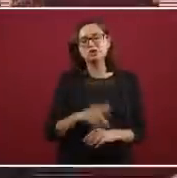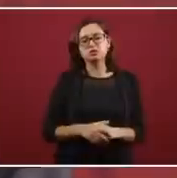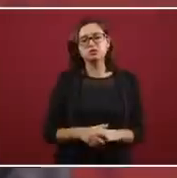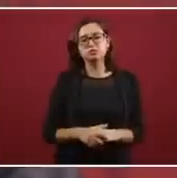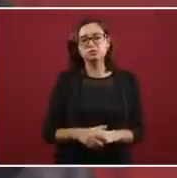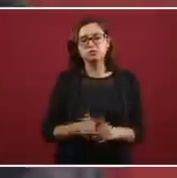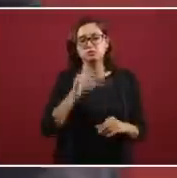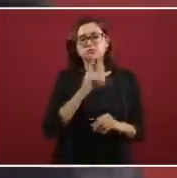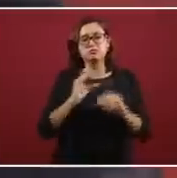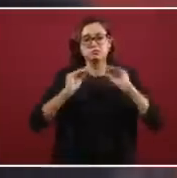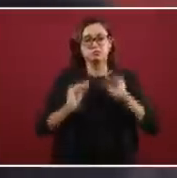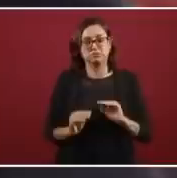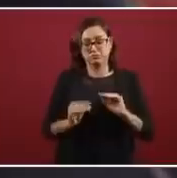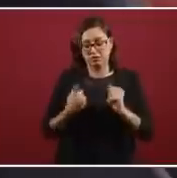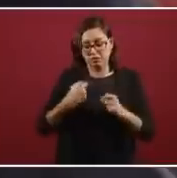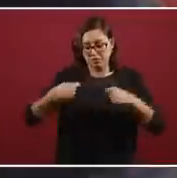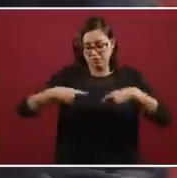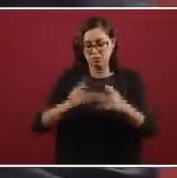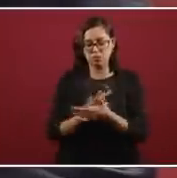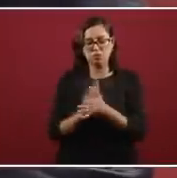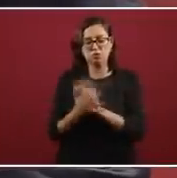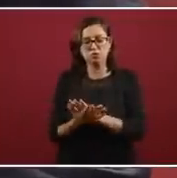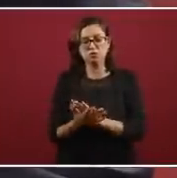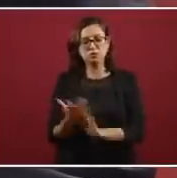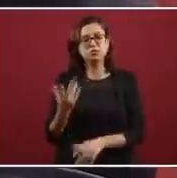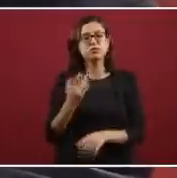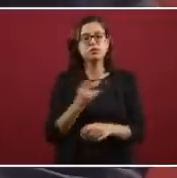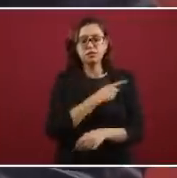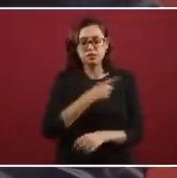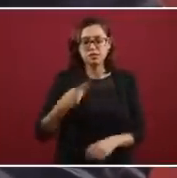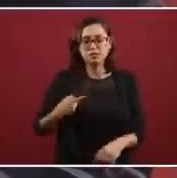cómplice. Entonces, se va a investigar,